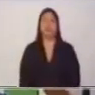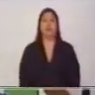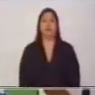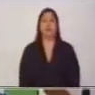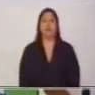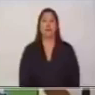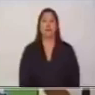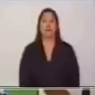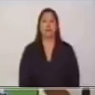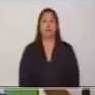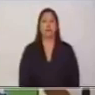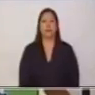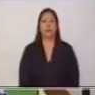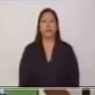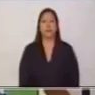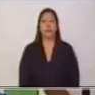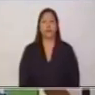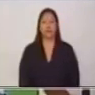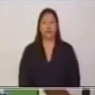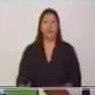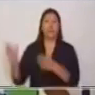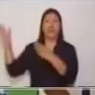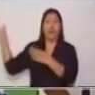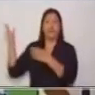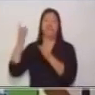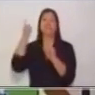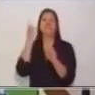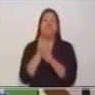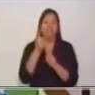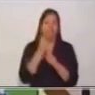acá de lo que estábamos conversando.